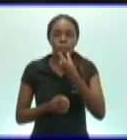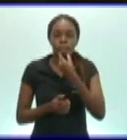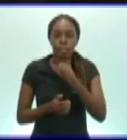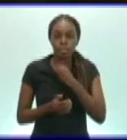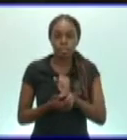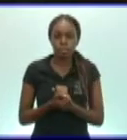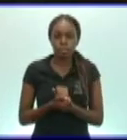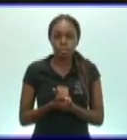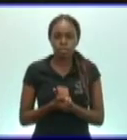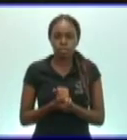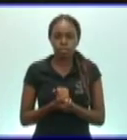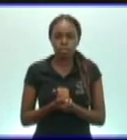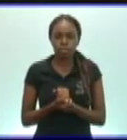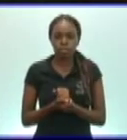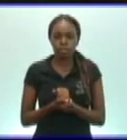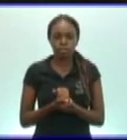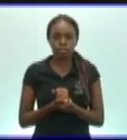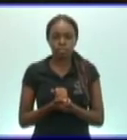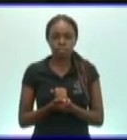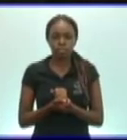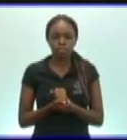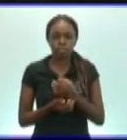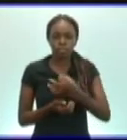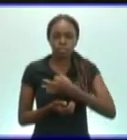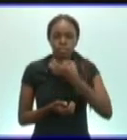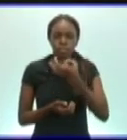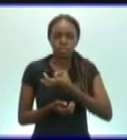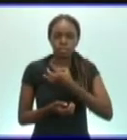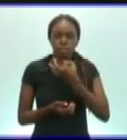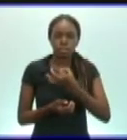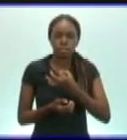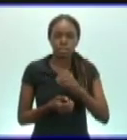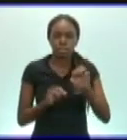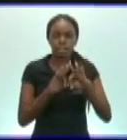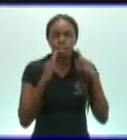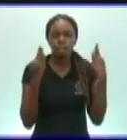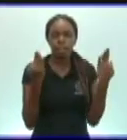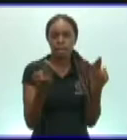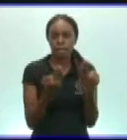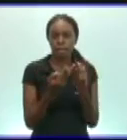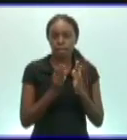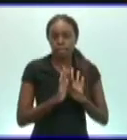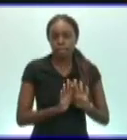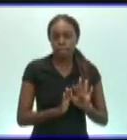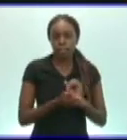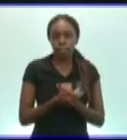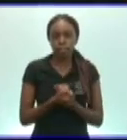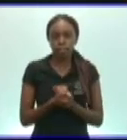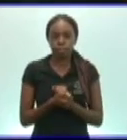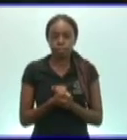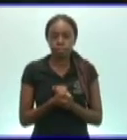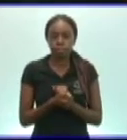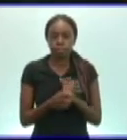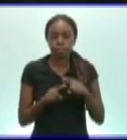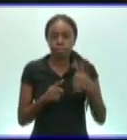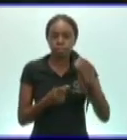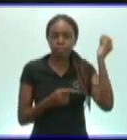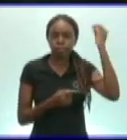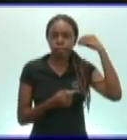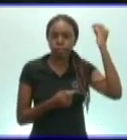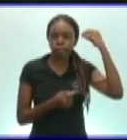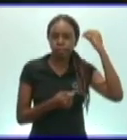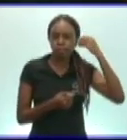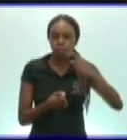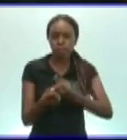hay que tener en cuenta por un lado su familia. Su familia, hasta donde sabemos por